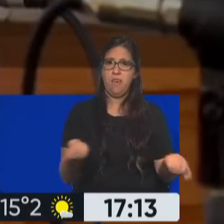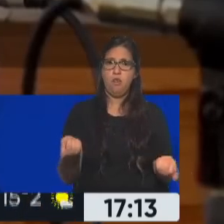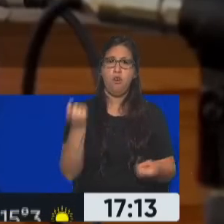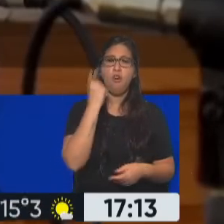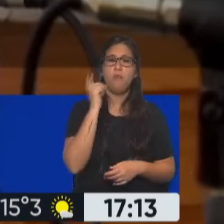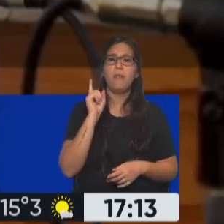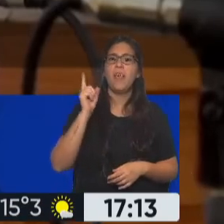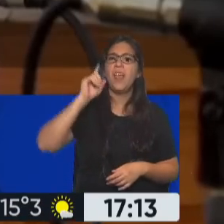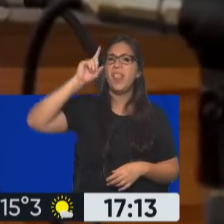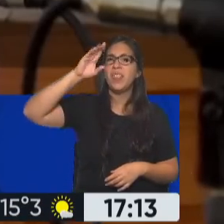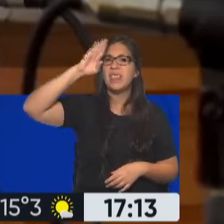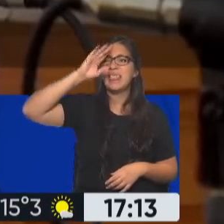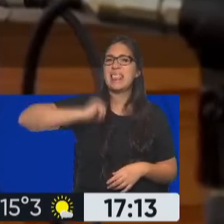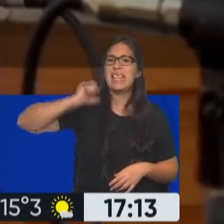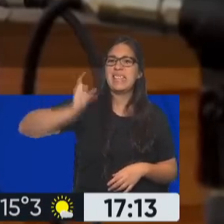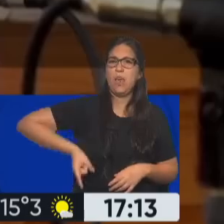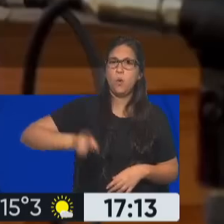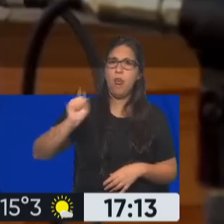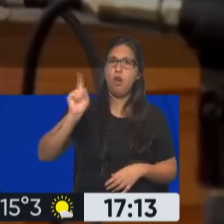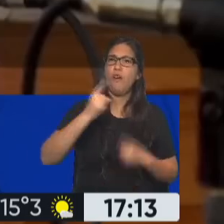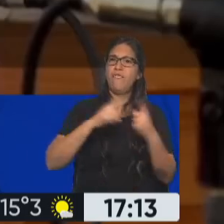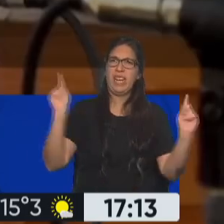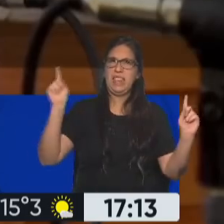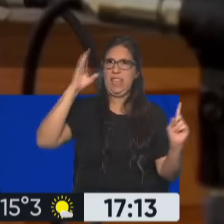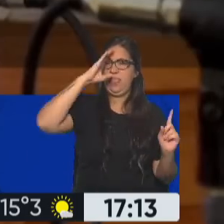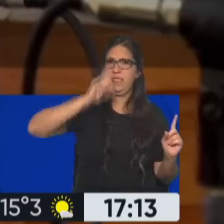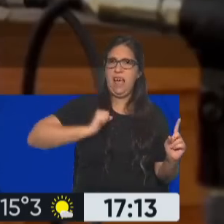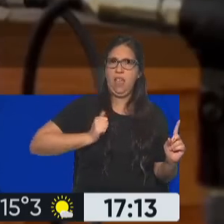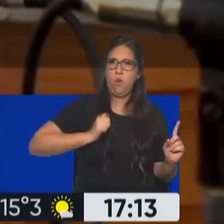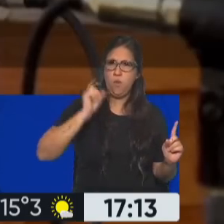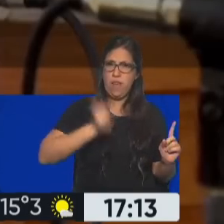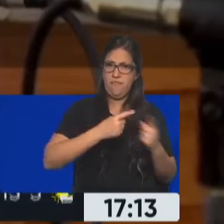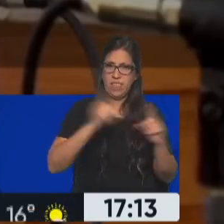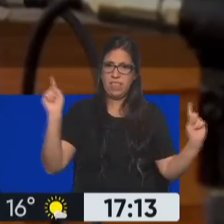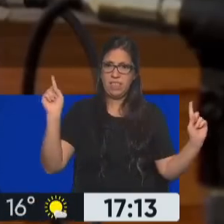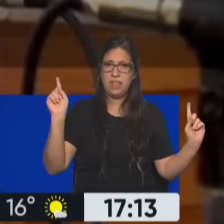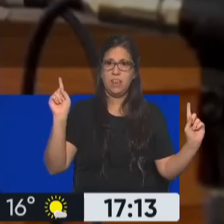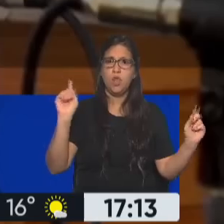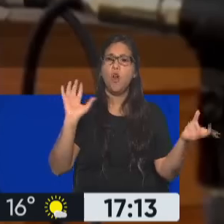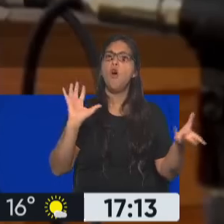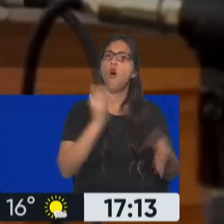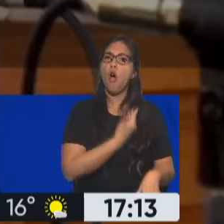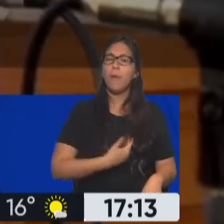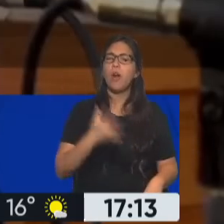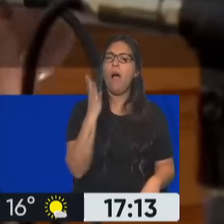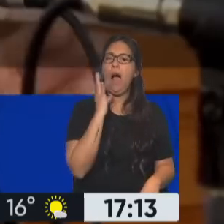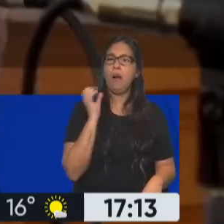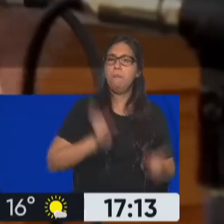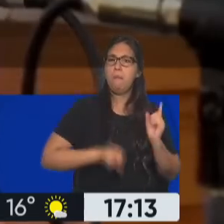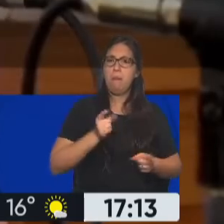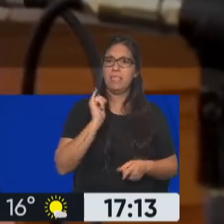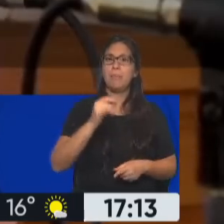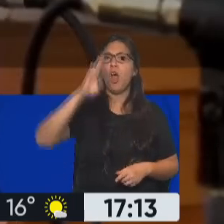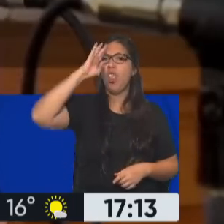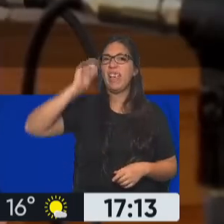briga, não acho que é ditadura. É diferente de uma ditadura. Sabe, é um governo com viés autoritário, mas no es una dictadura como a